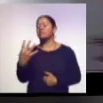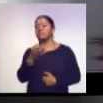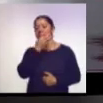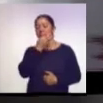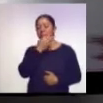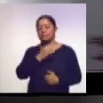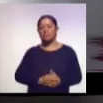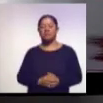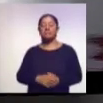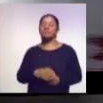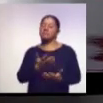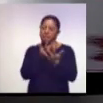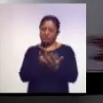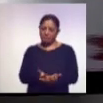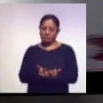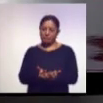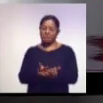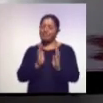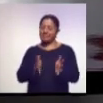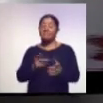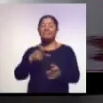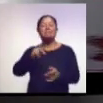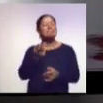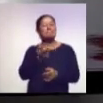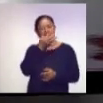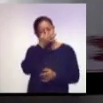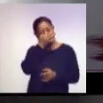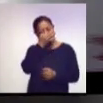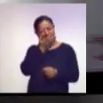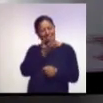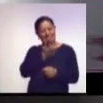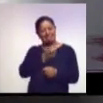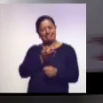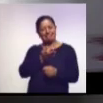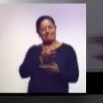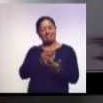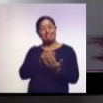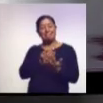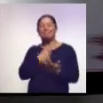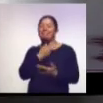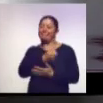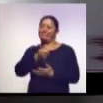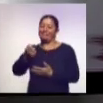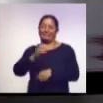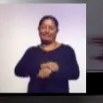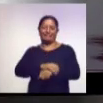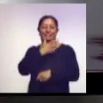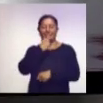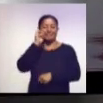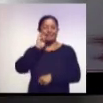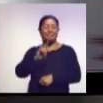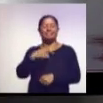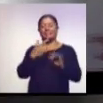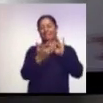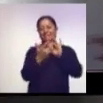2:14, momento de hacer una pausa, pero permítame rápidamente saludar a nuestros amigos y amigas que nos siguen a través de